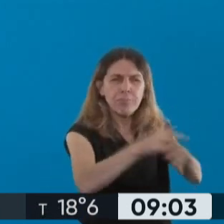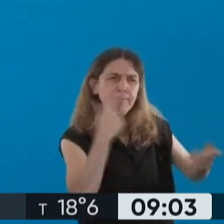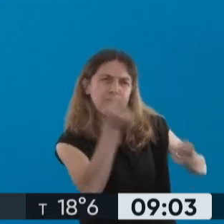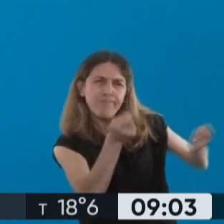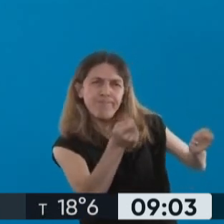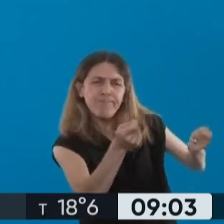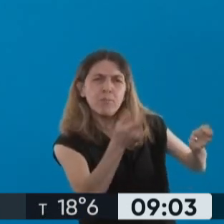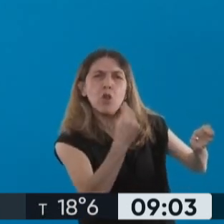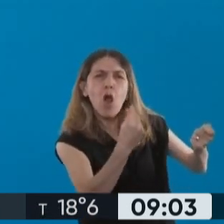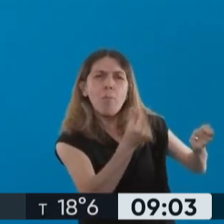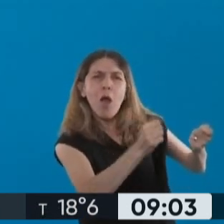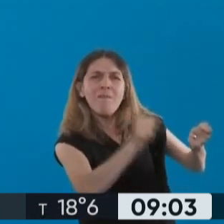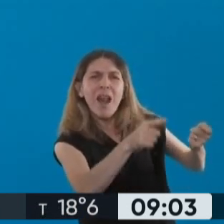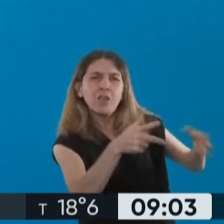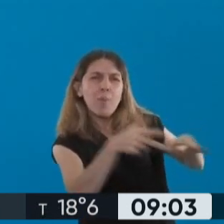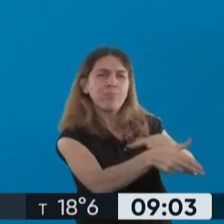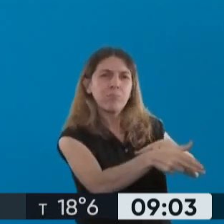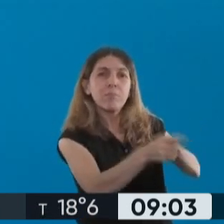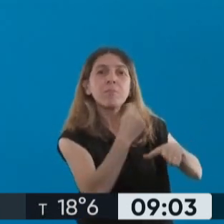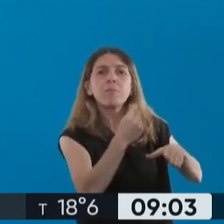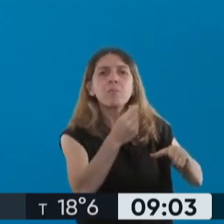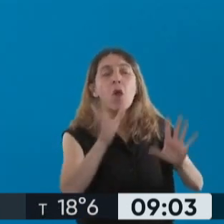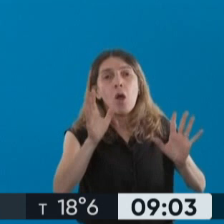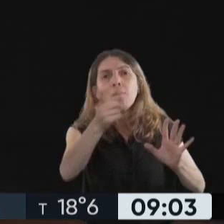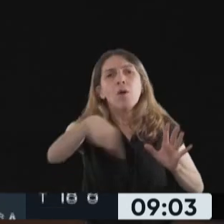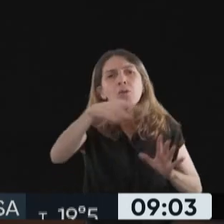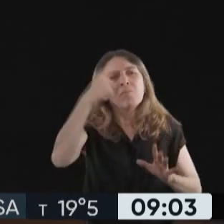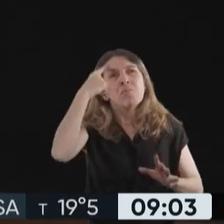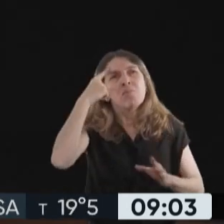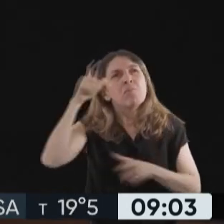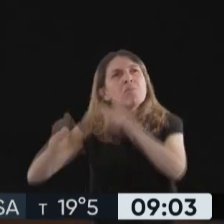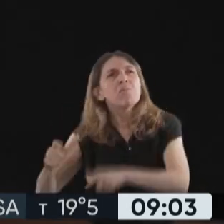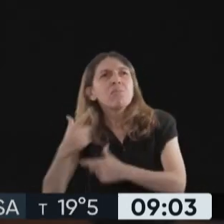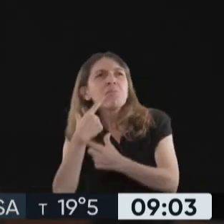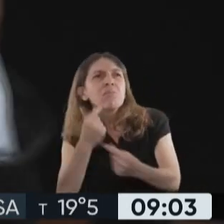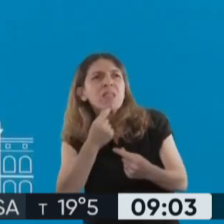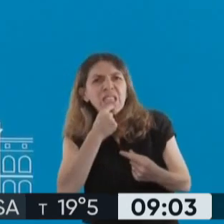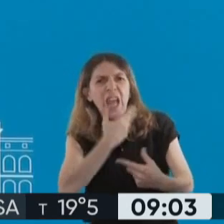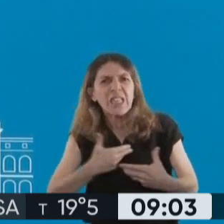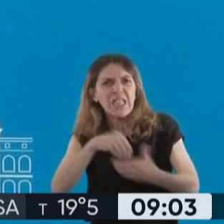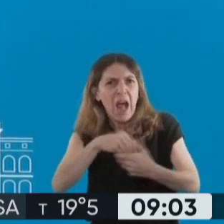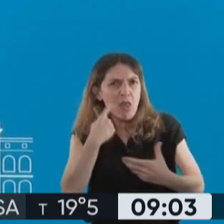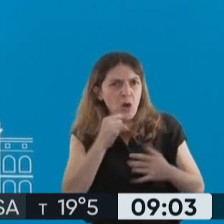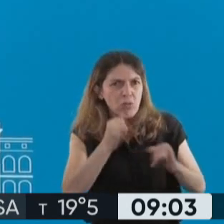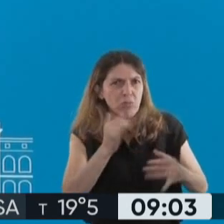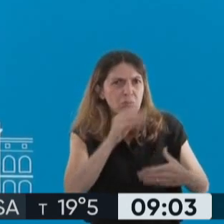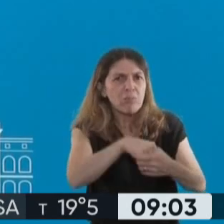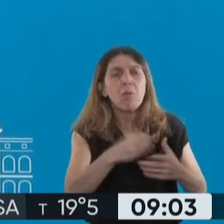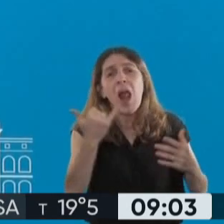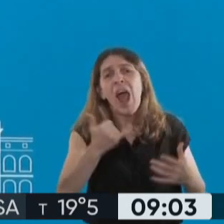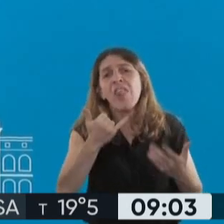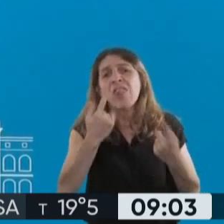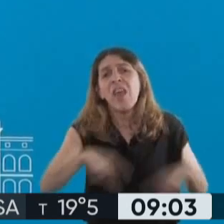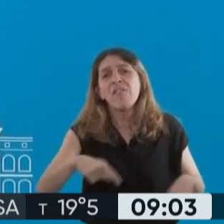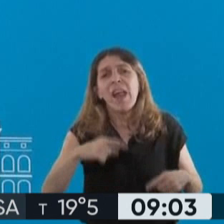la inflación. ¿Cómo evalúa entonces esas críticas ante la presencia del Estado? Gracias. Tenemos diferentes miradas sobre cuál